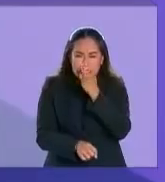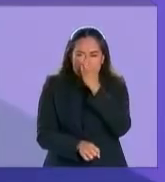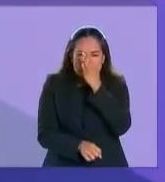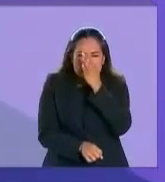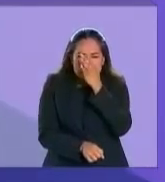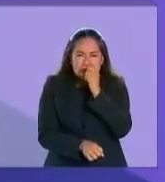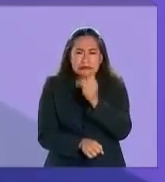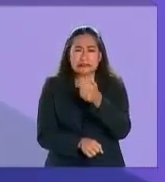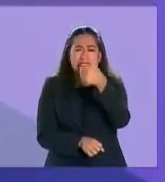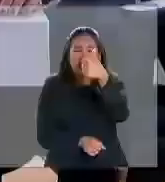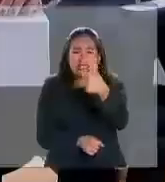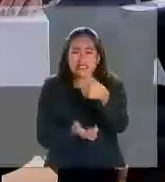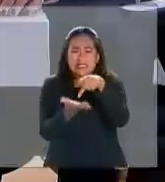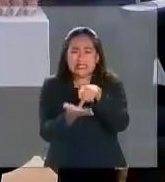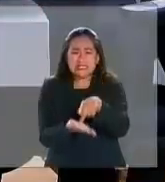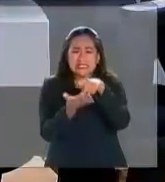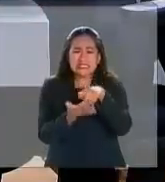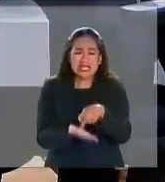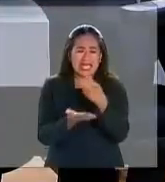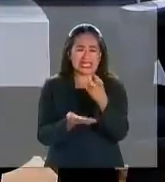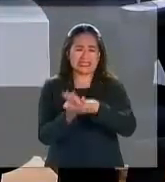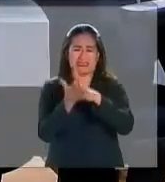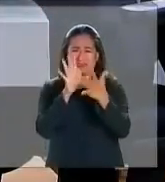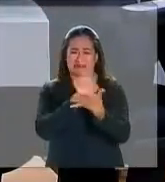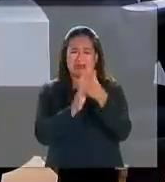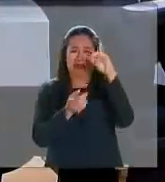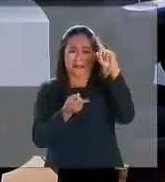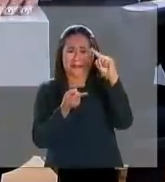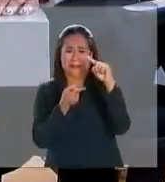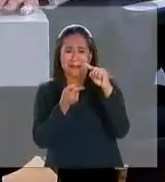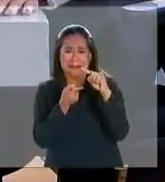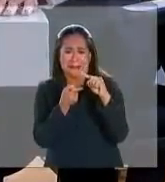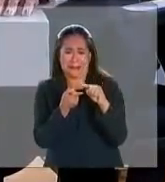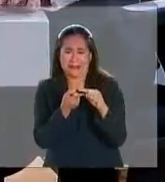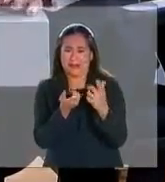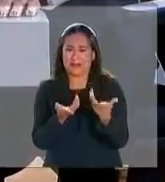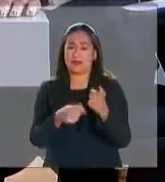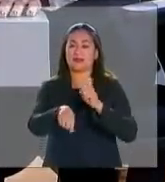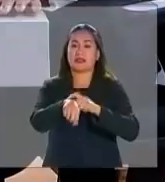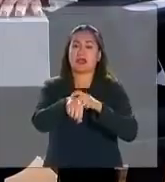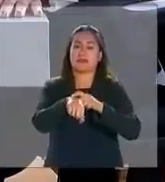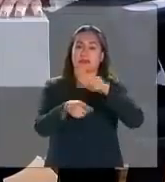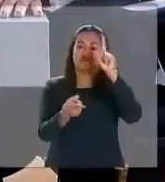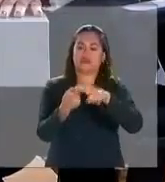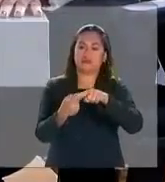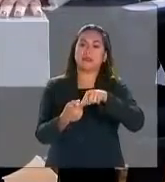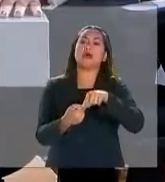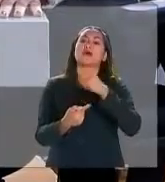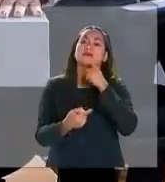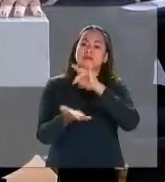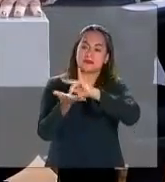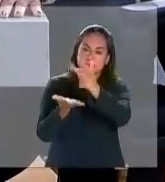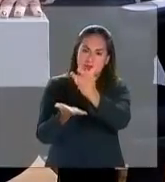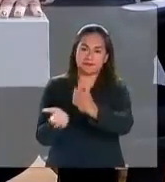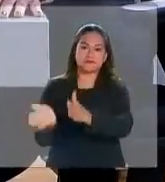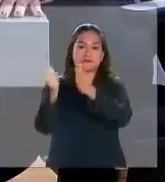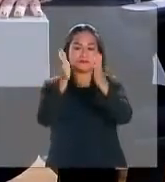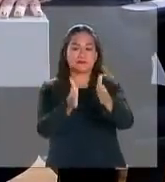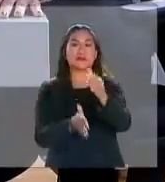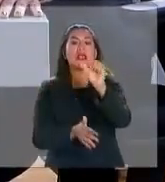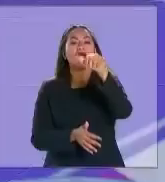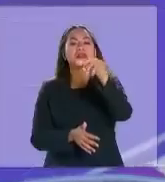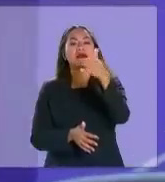tortilla así ha sido el deterioro tiempo candidato gracias e candidato a lópez obrador candidato anaya haber